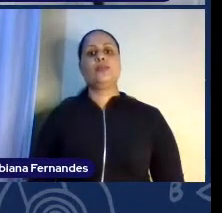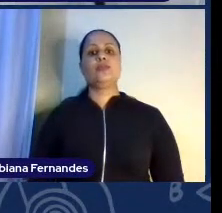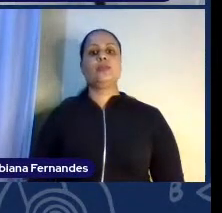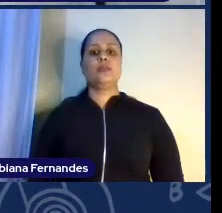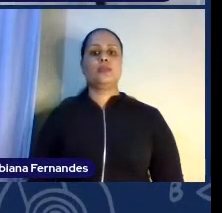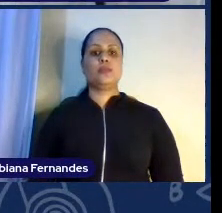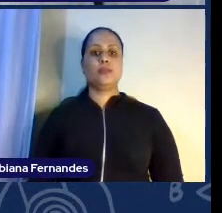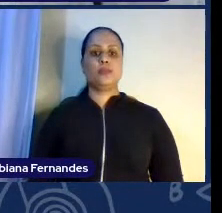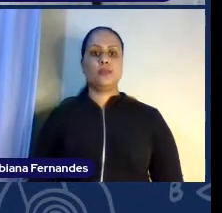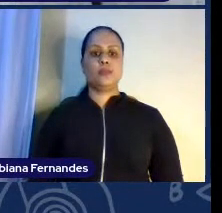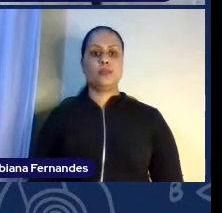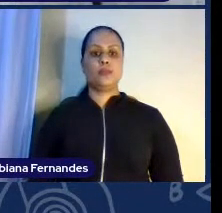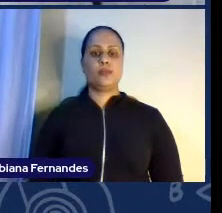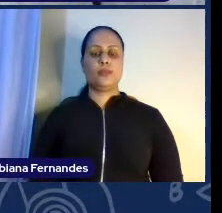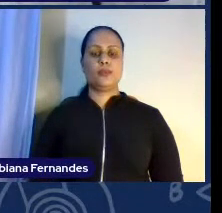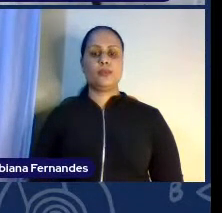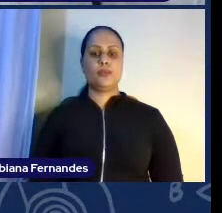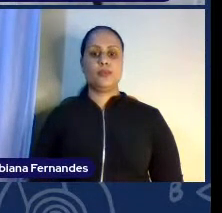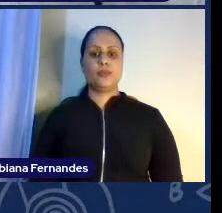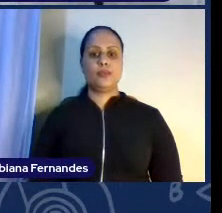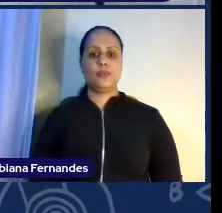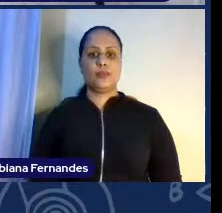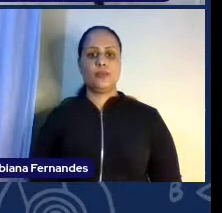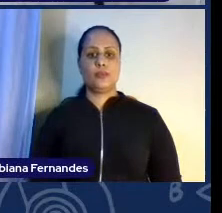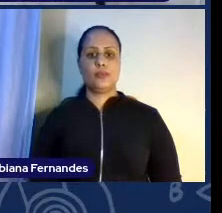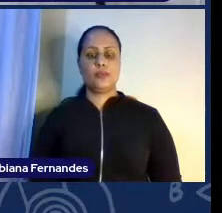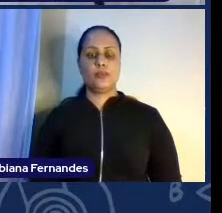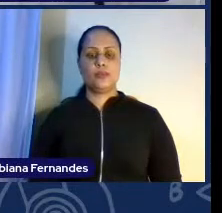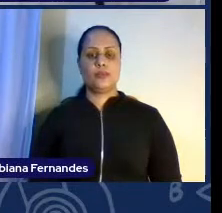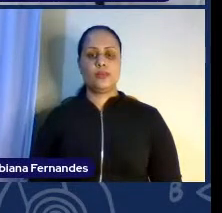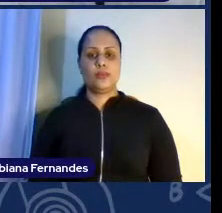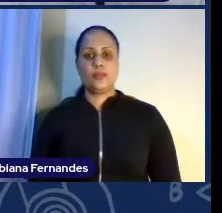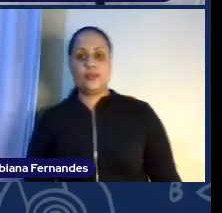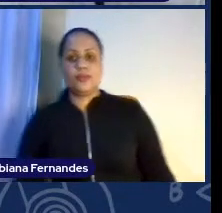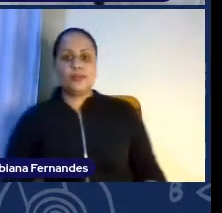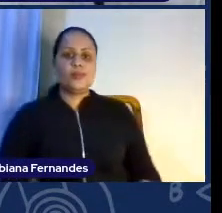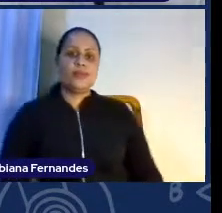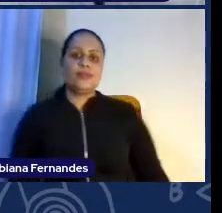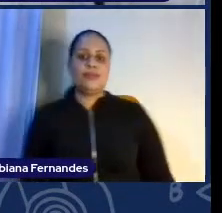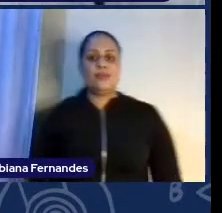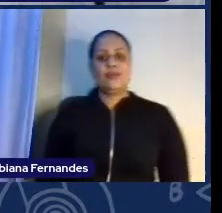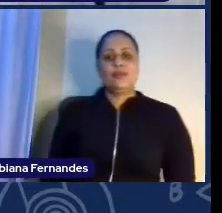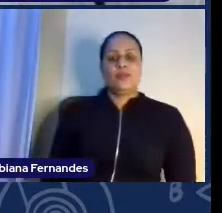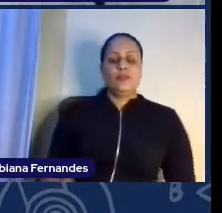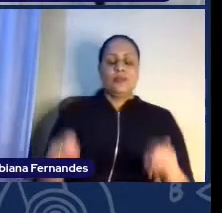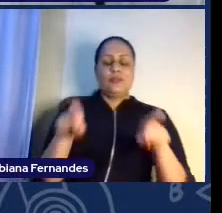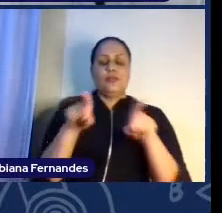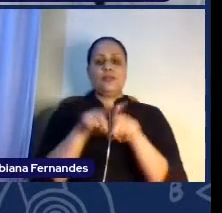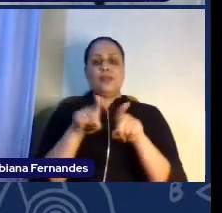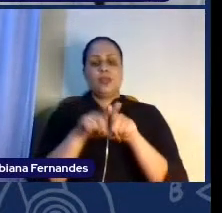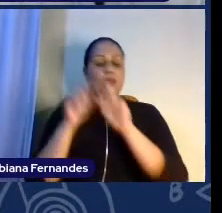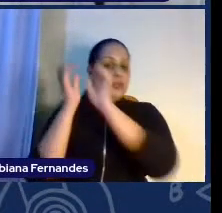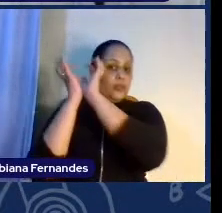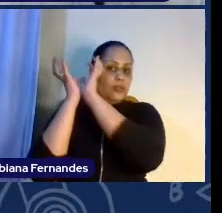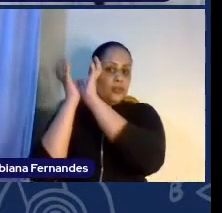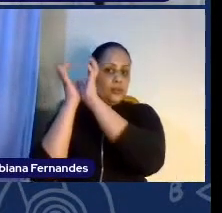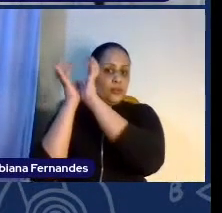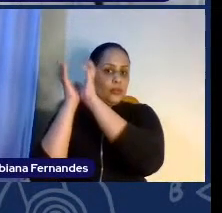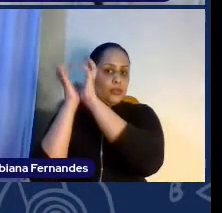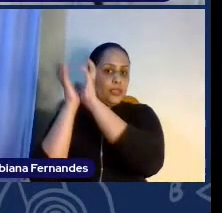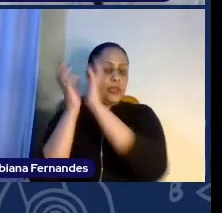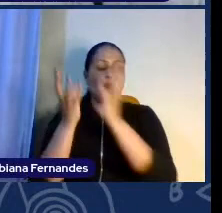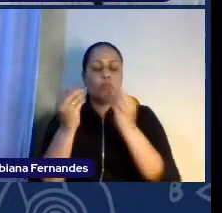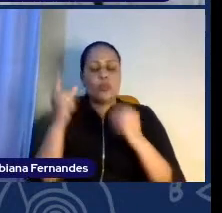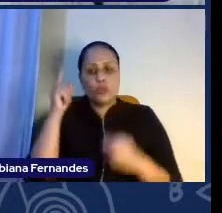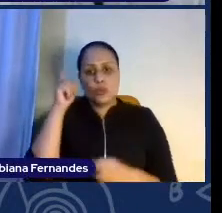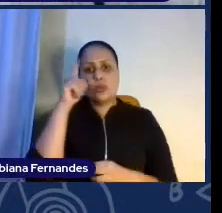Y como ven, el desarrollo del cerebro es sumamente complicado, de